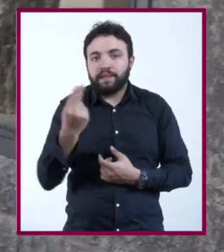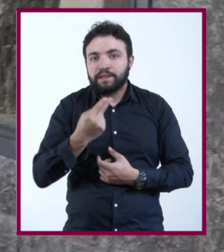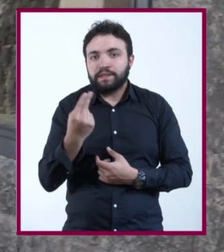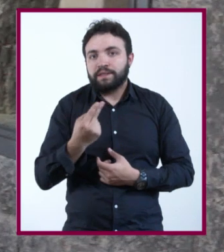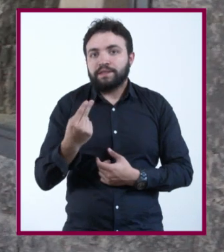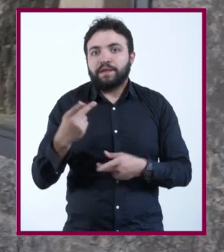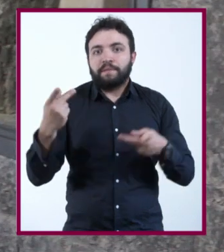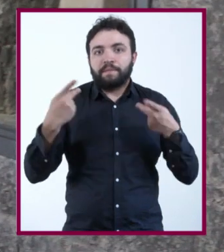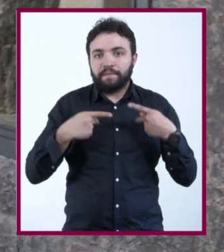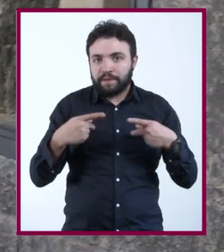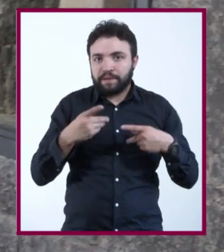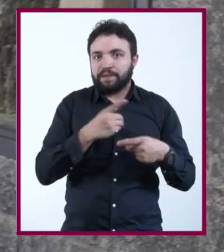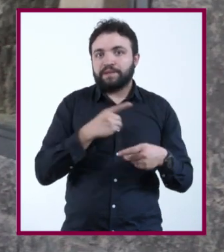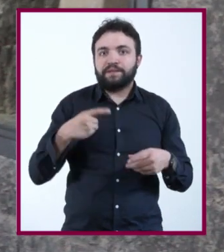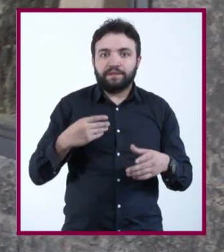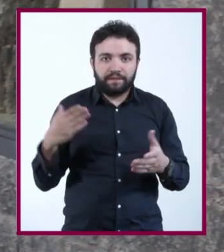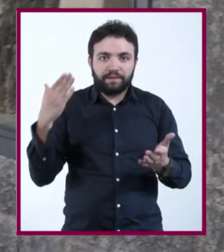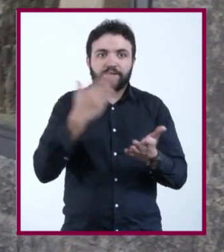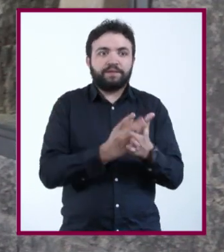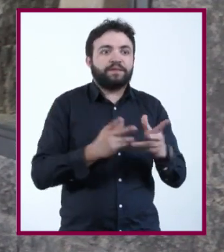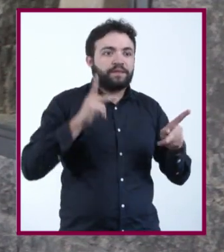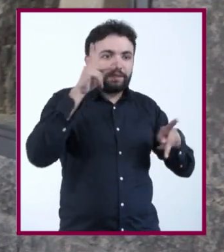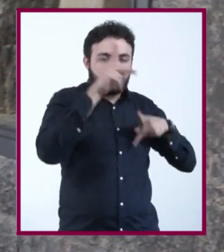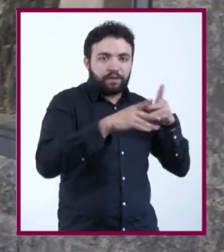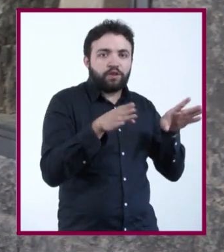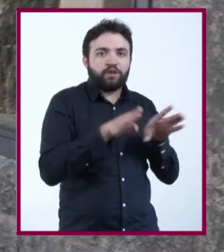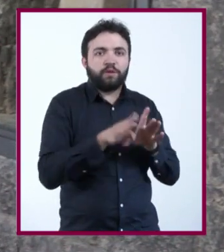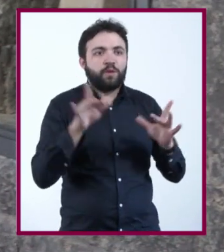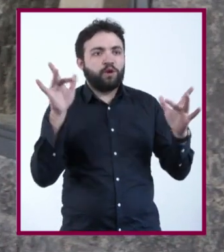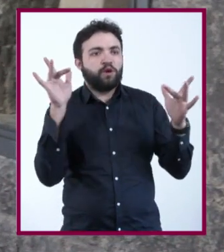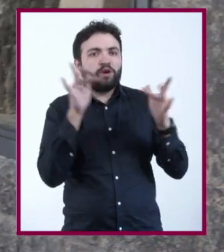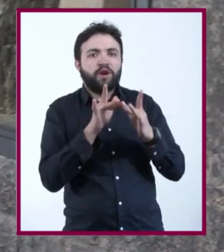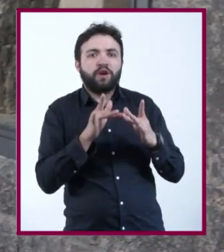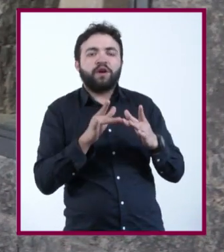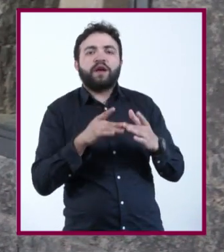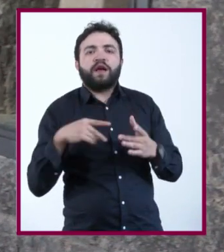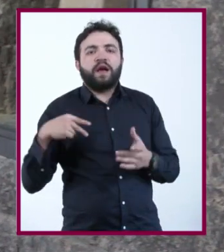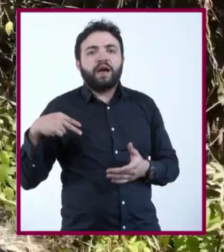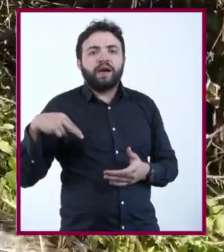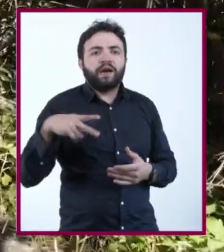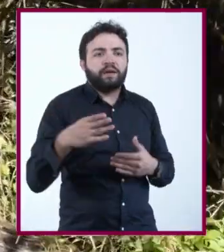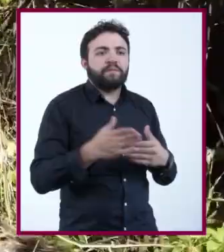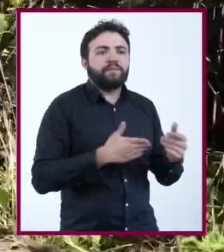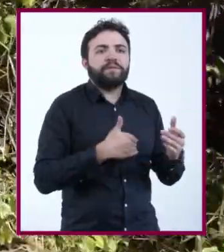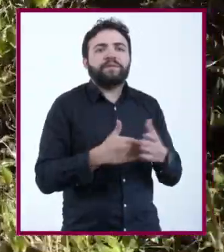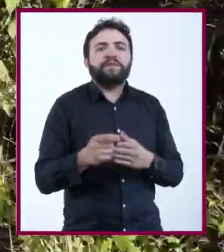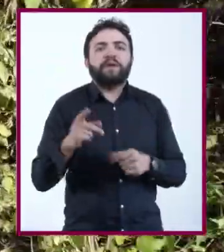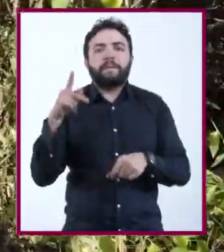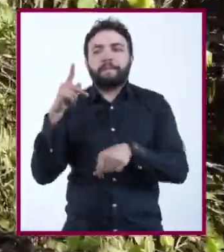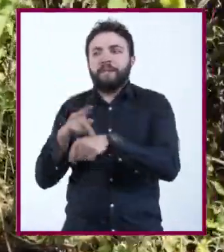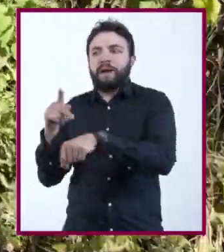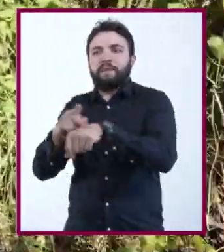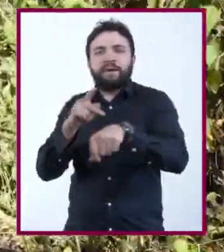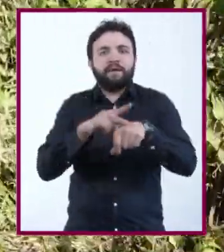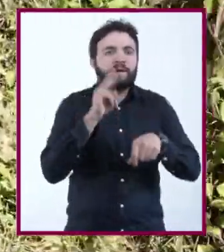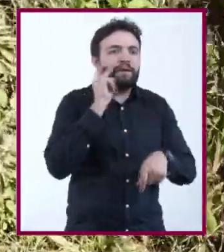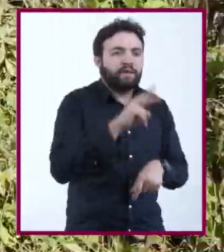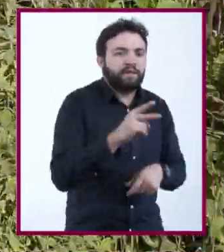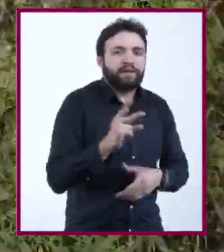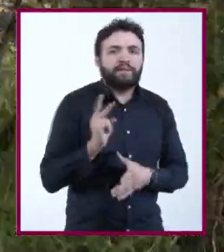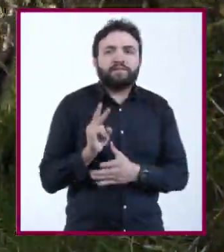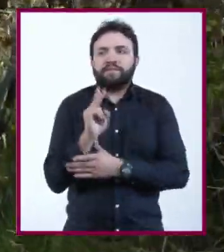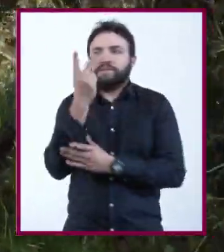creo que necesita la gente venir y conectar, a caminar por la roca, a ver las